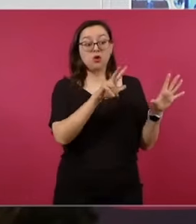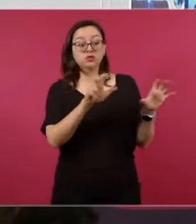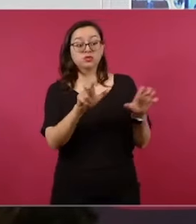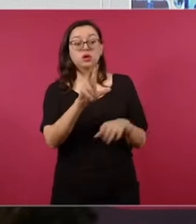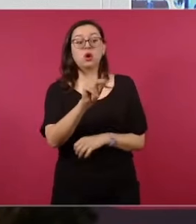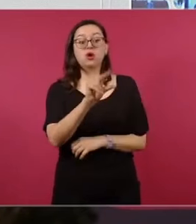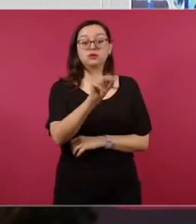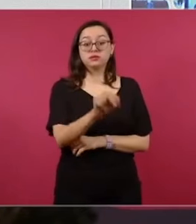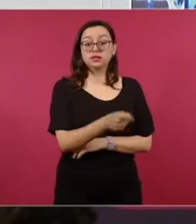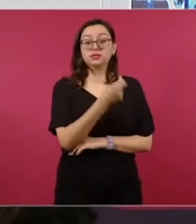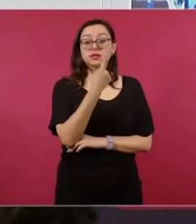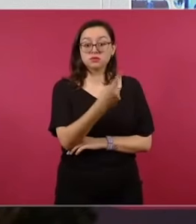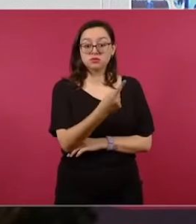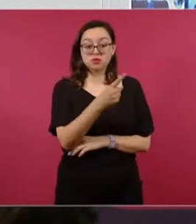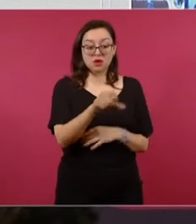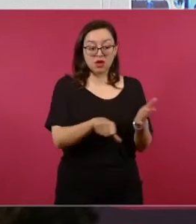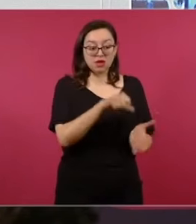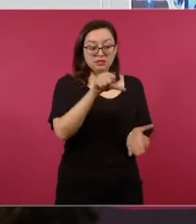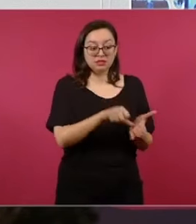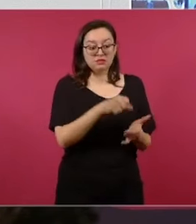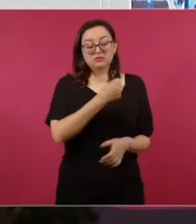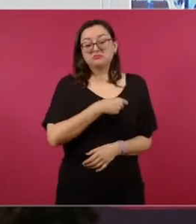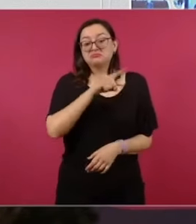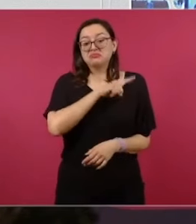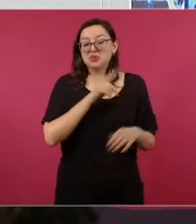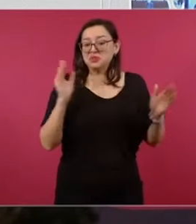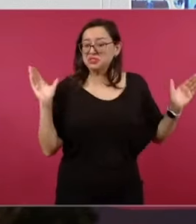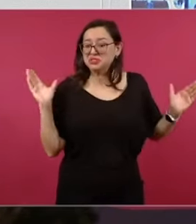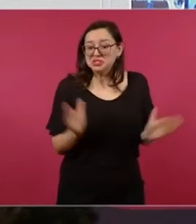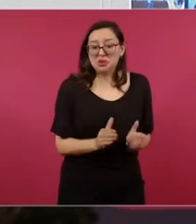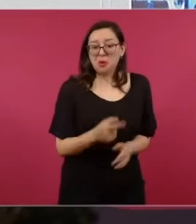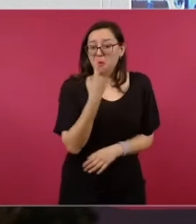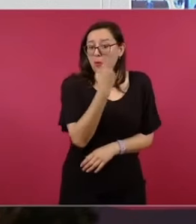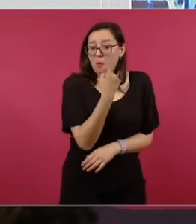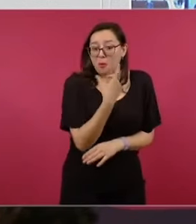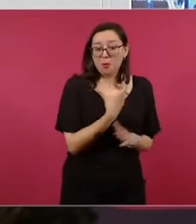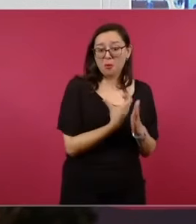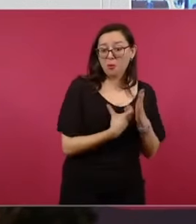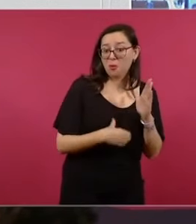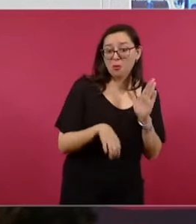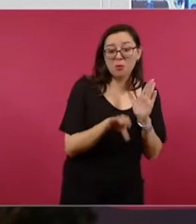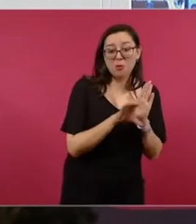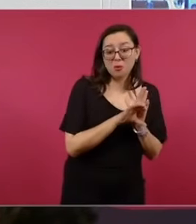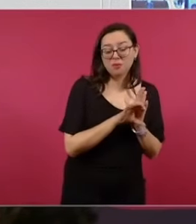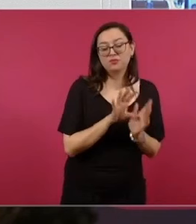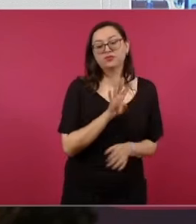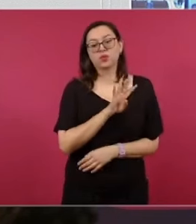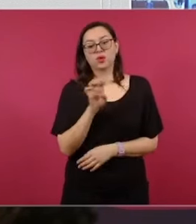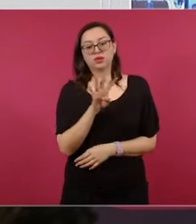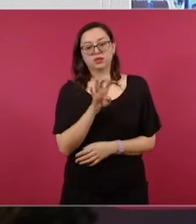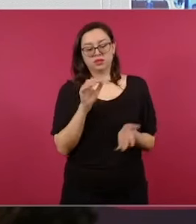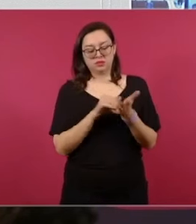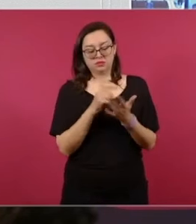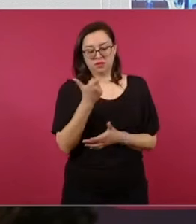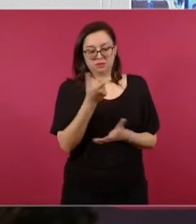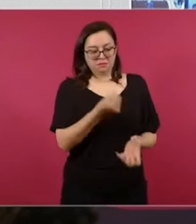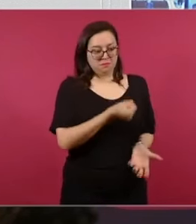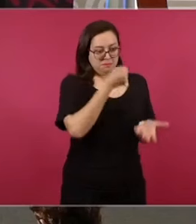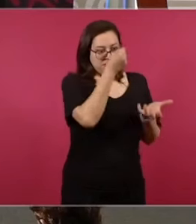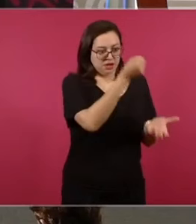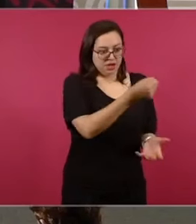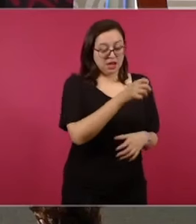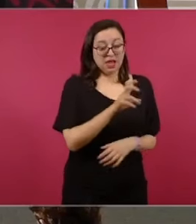son comités de centros de salud de un núcleo, es decir, de un solo consultorio, que reciben 400,000 pesos, 36